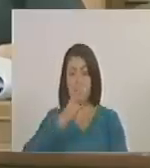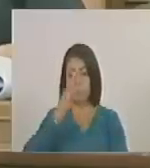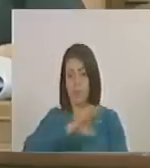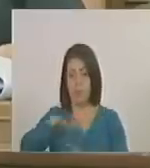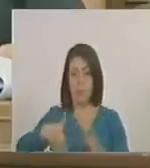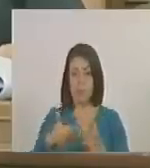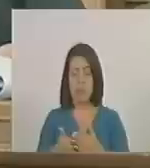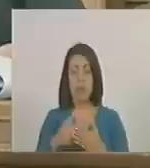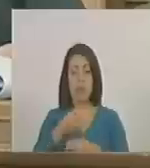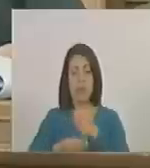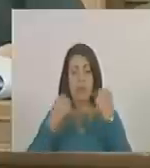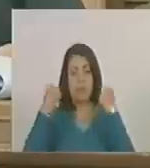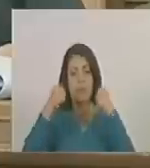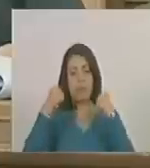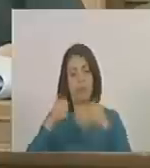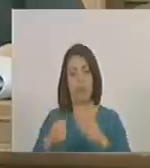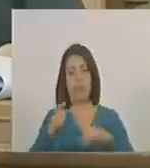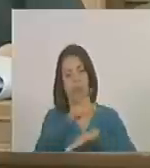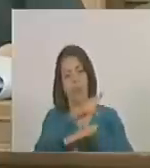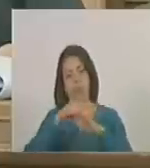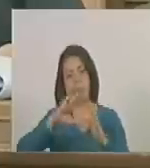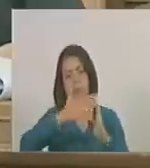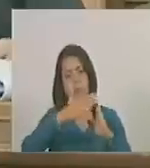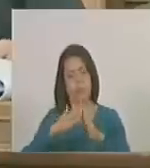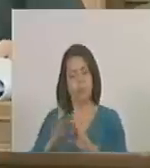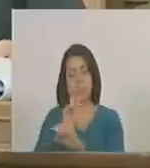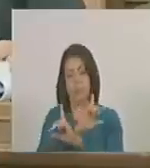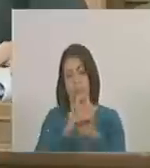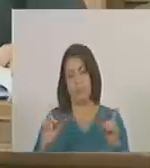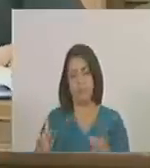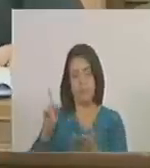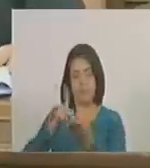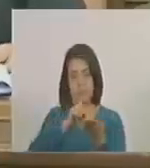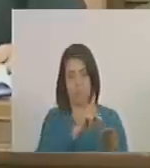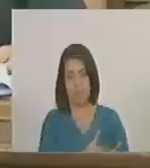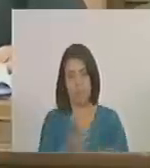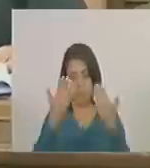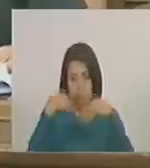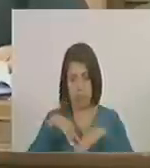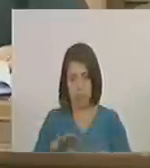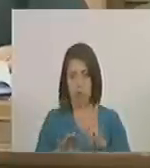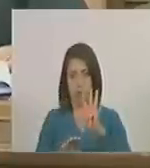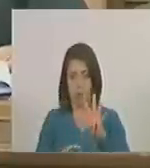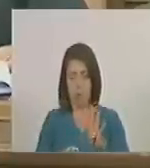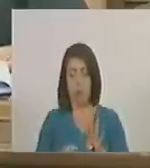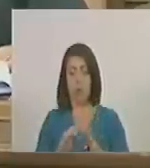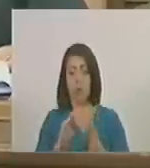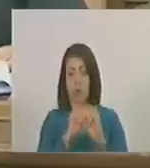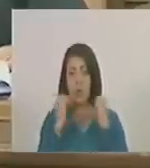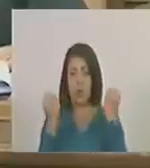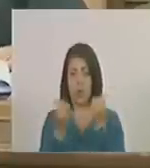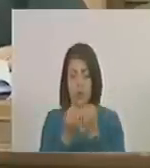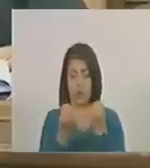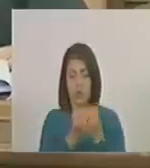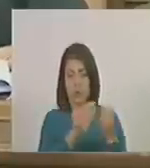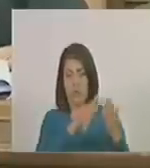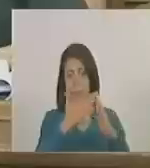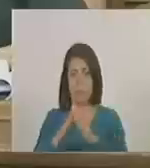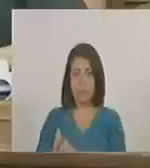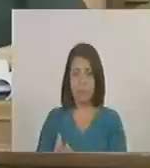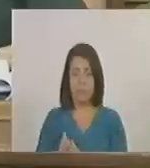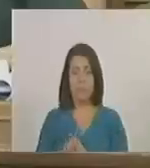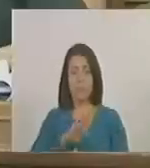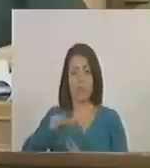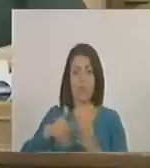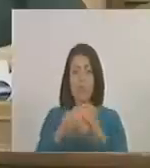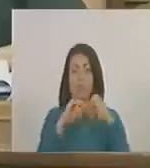garantizando el ejercicio del gobierno comunitario y la democracia protagónica. 4. Organizaciones comunitarias. Son